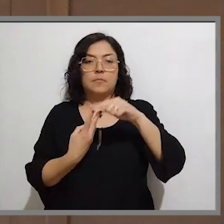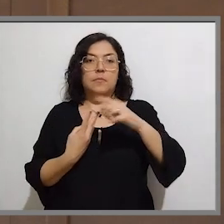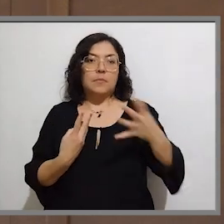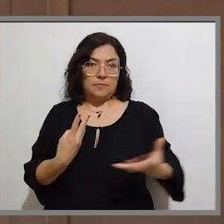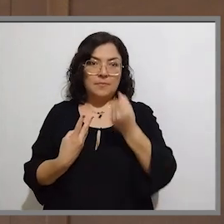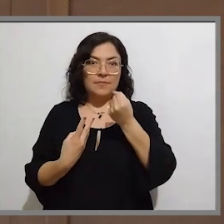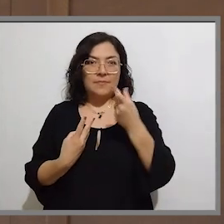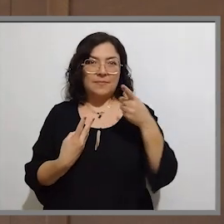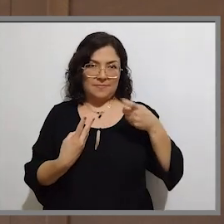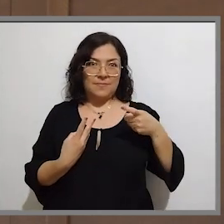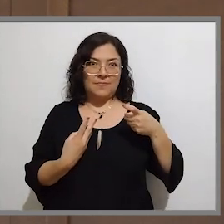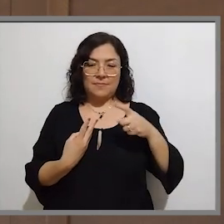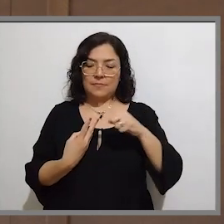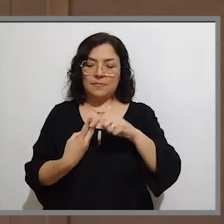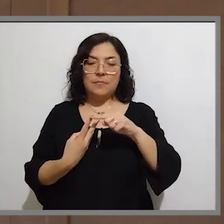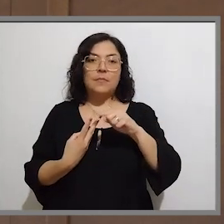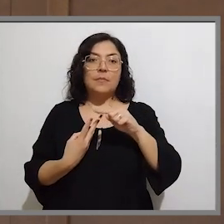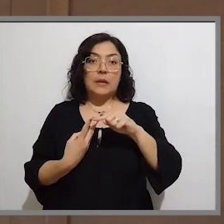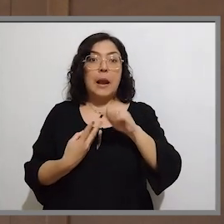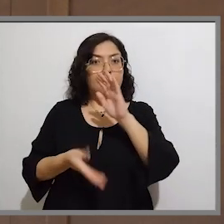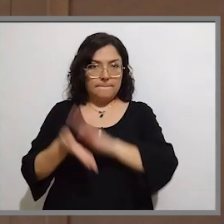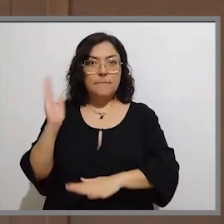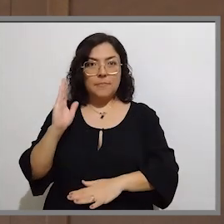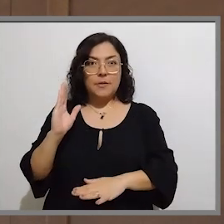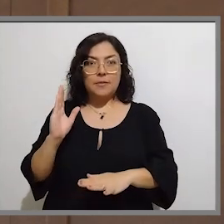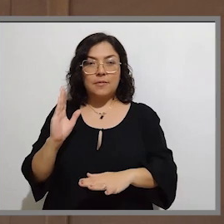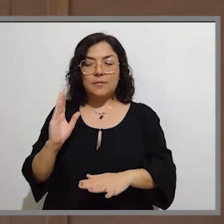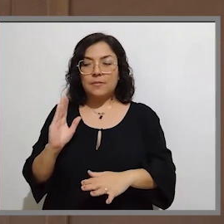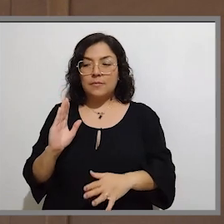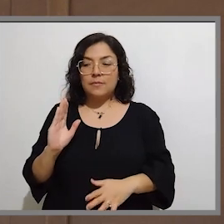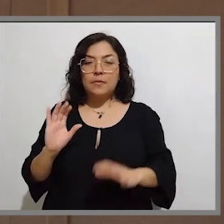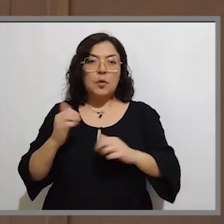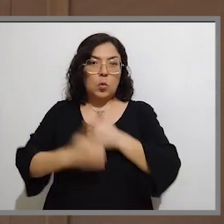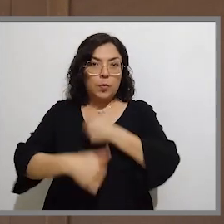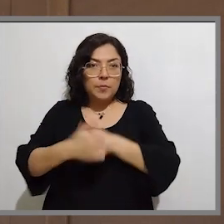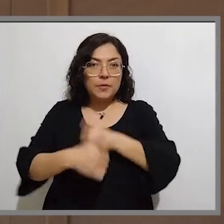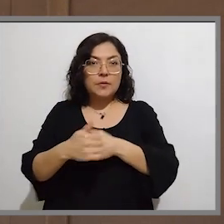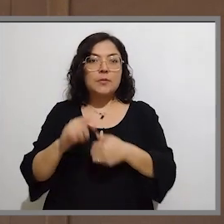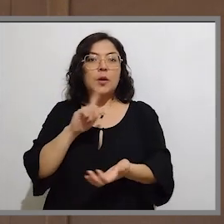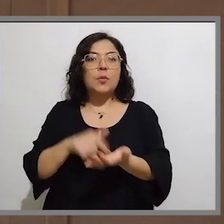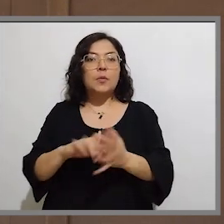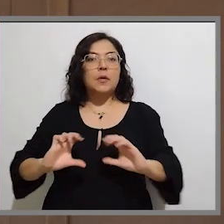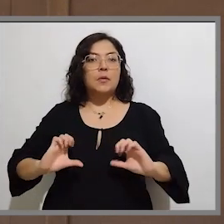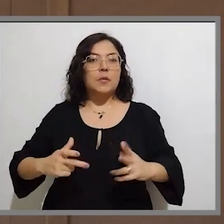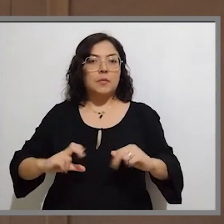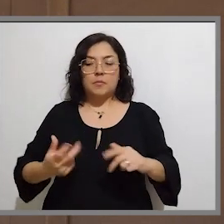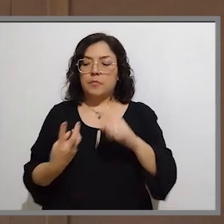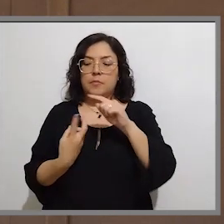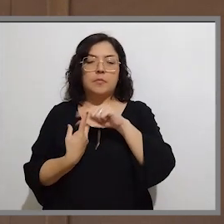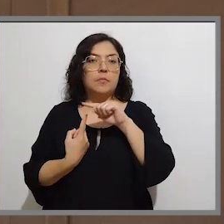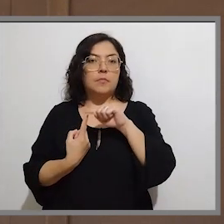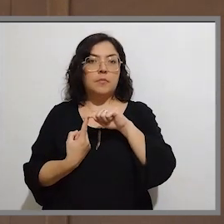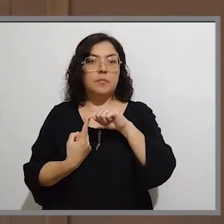el ganador del primer lugar, que habrá de acudir al concurso nacional de oratoria en su etapa final allá en Comitán,